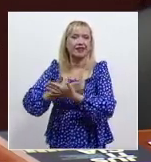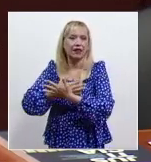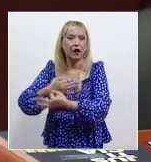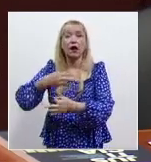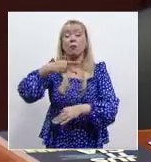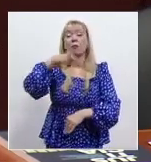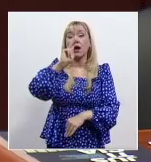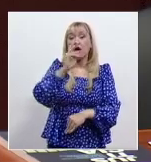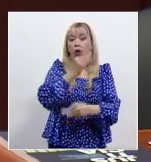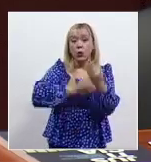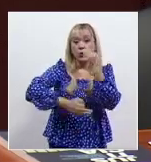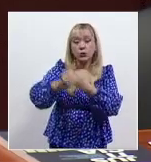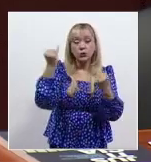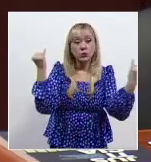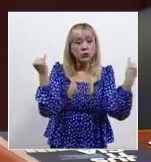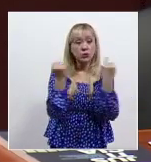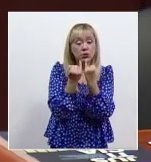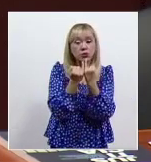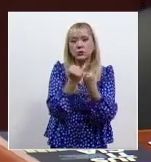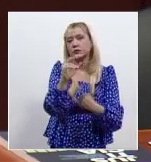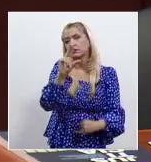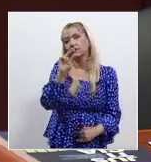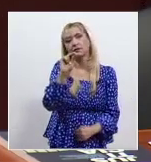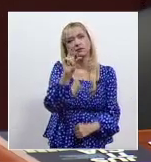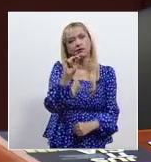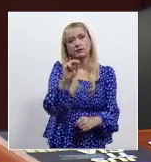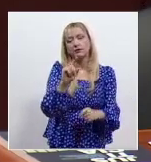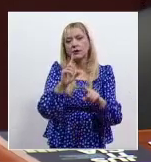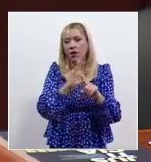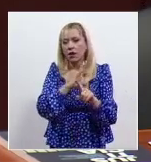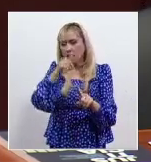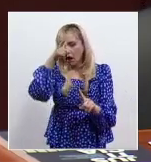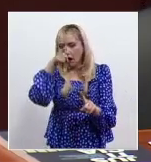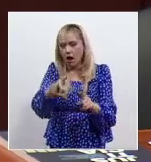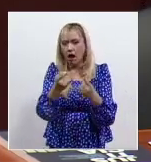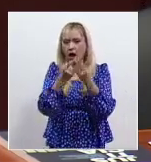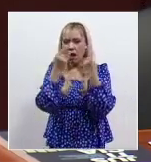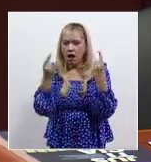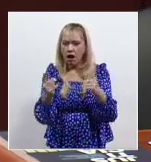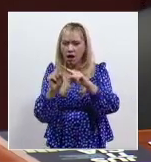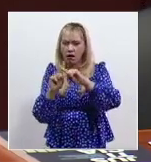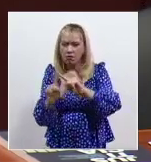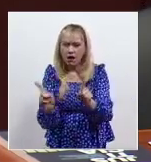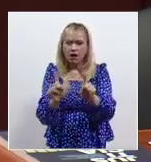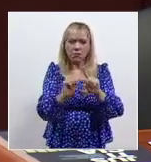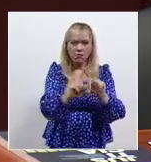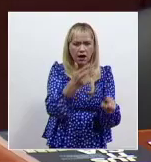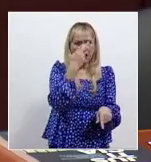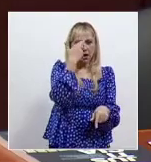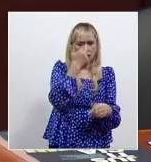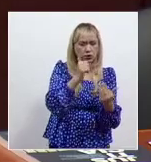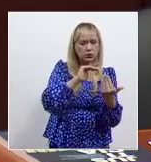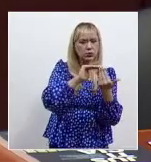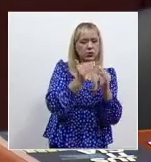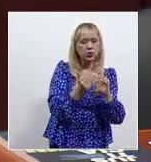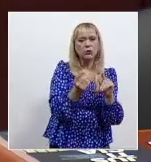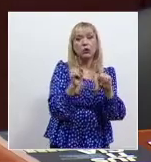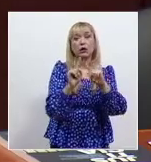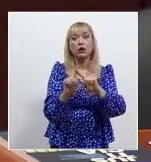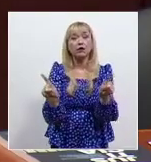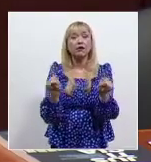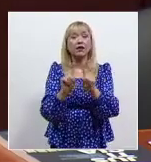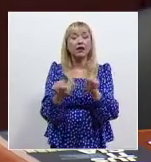se apliquen de manera indistinta cuando existen historias, razones, sobre todo